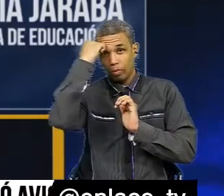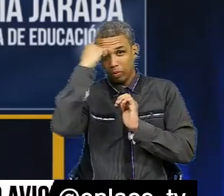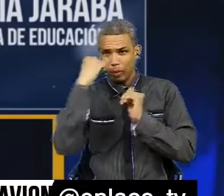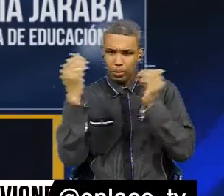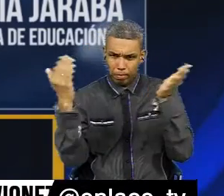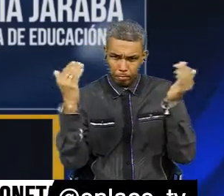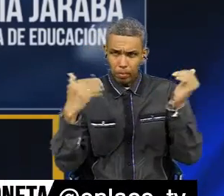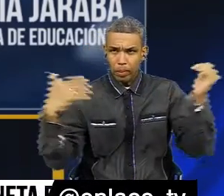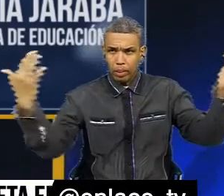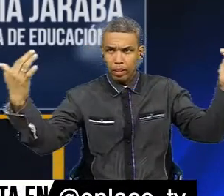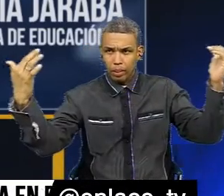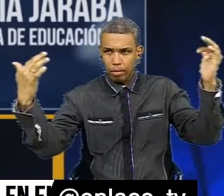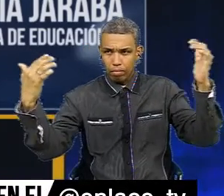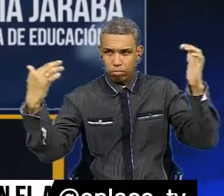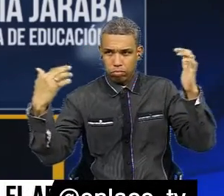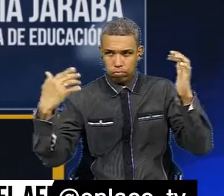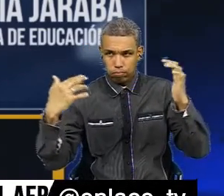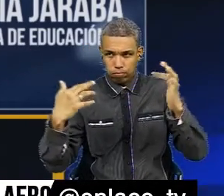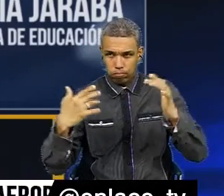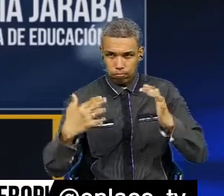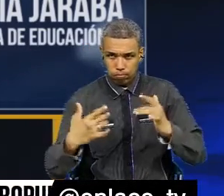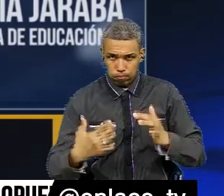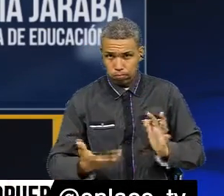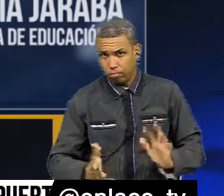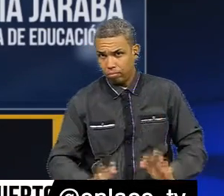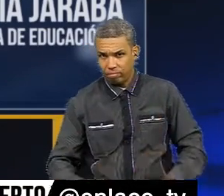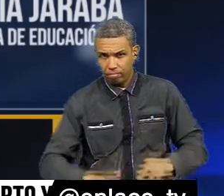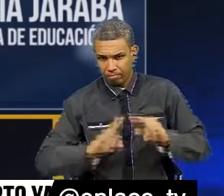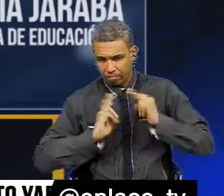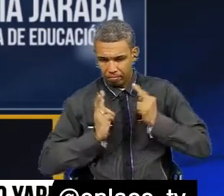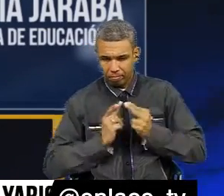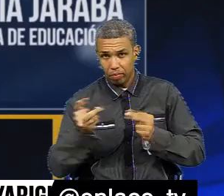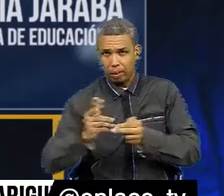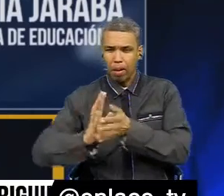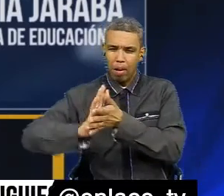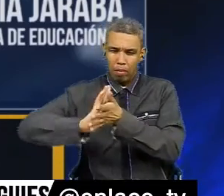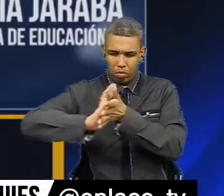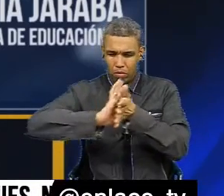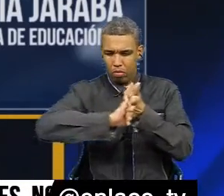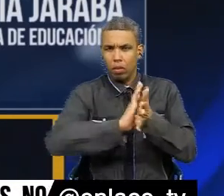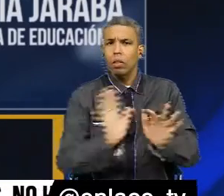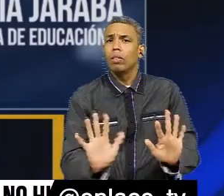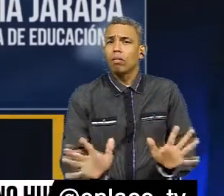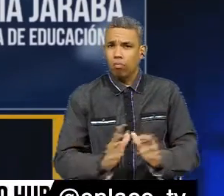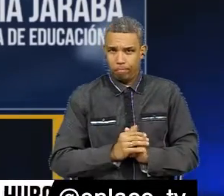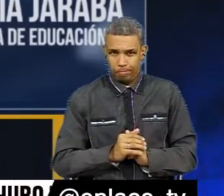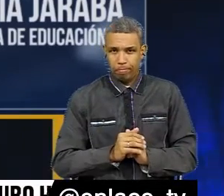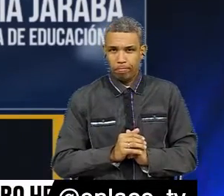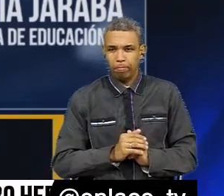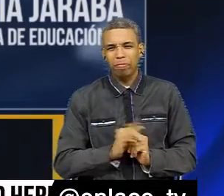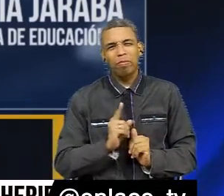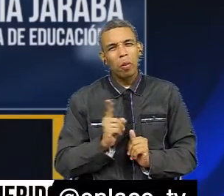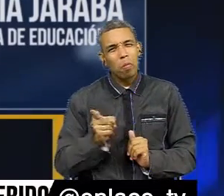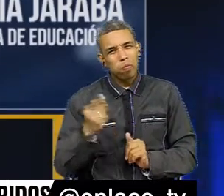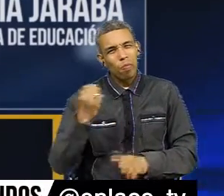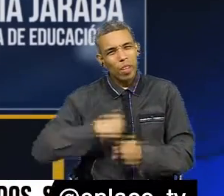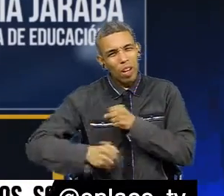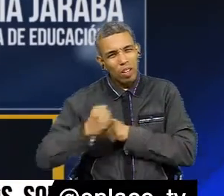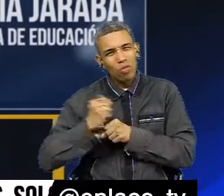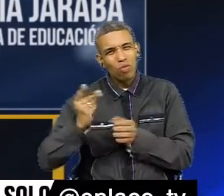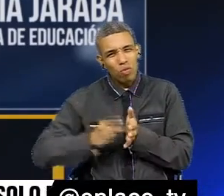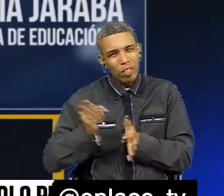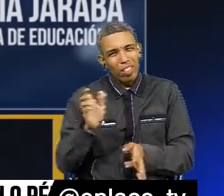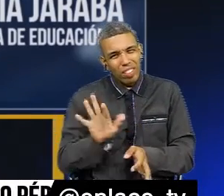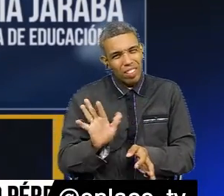nos ha girado un recurso para hacer efectivo un pago por un incentivo que esas dos